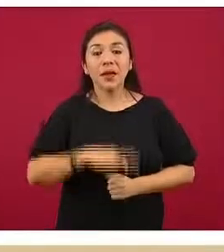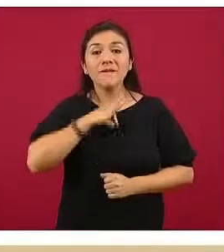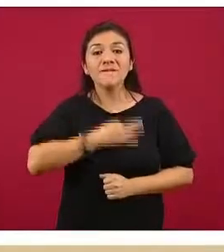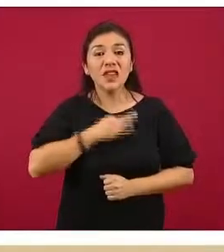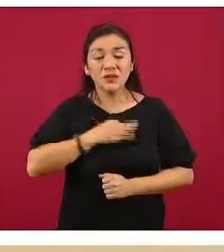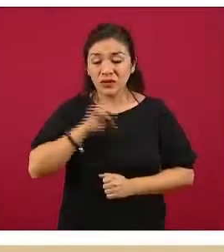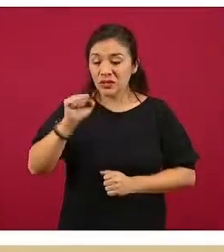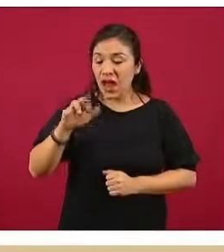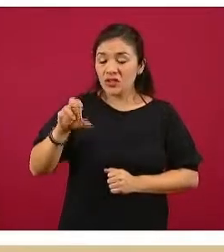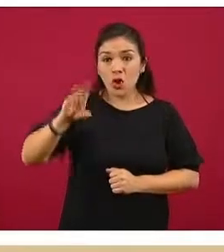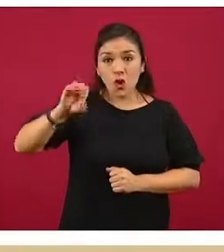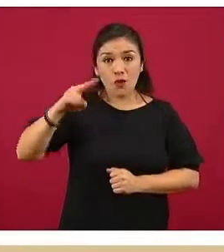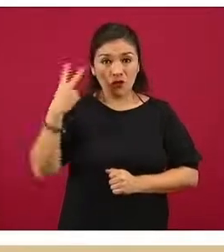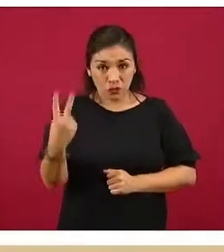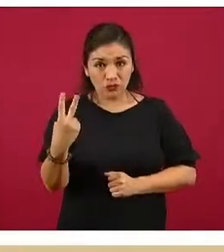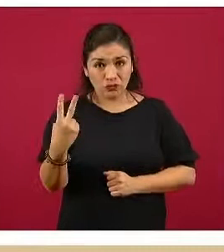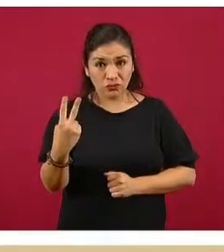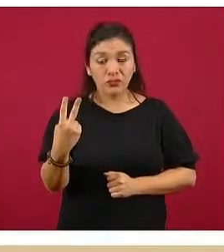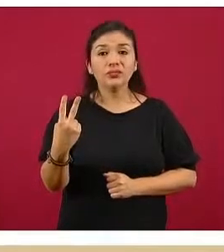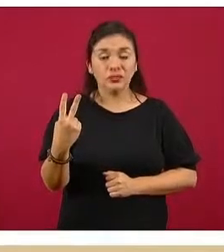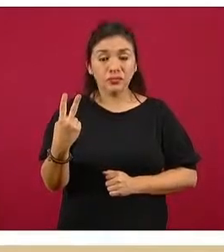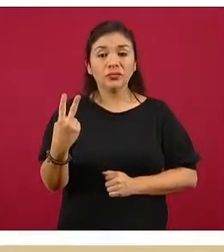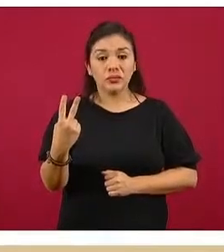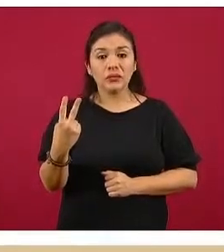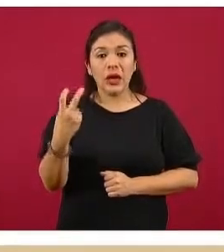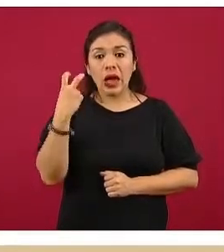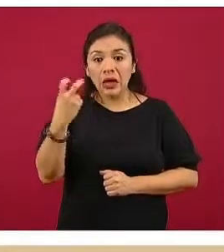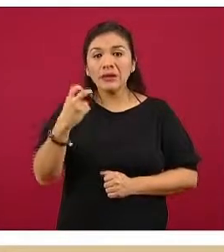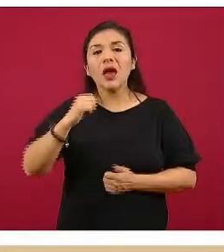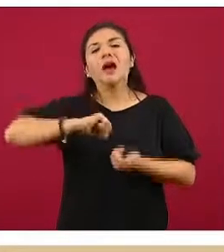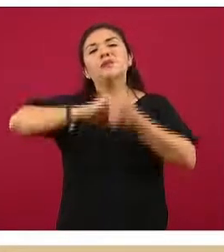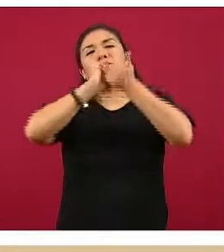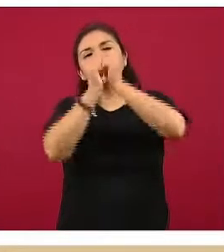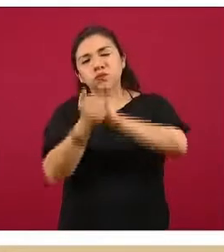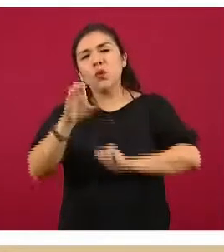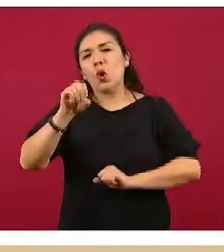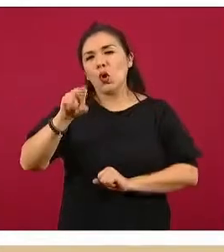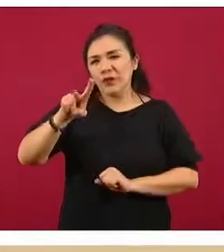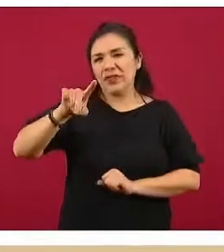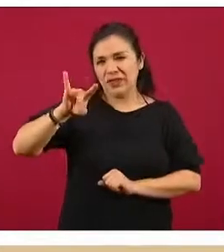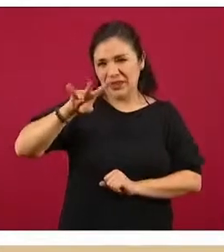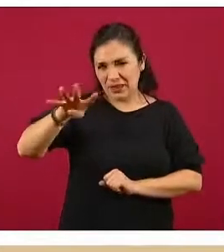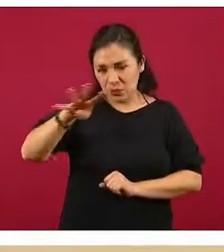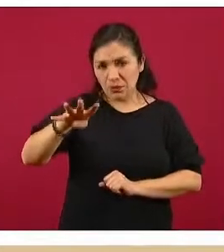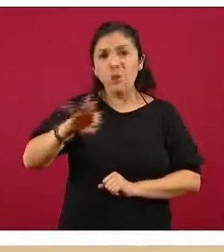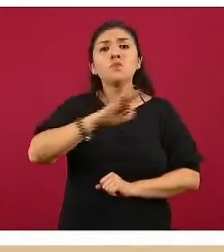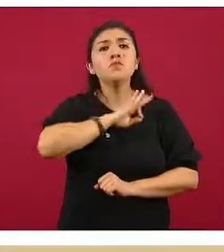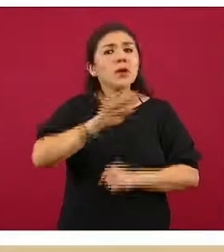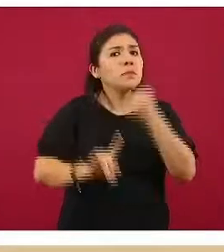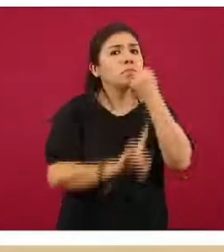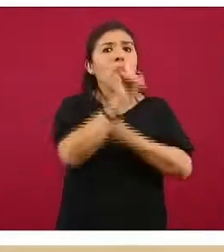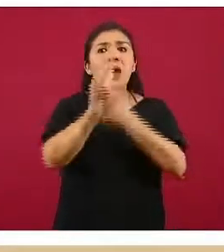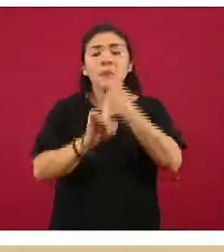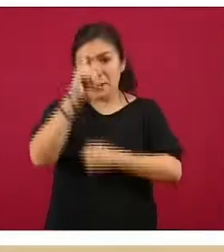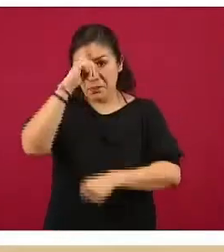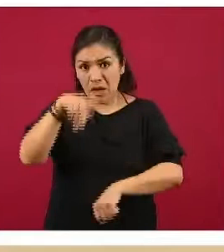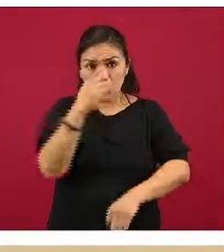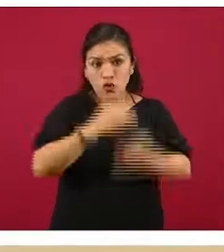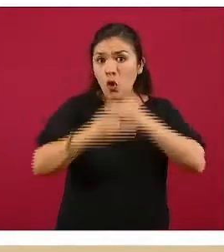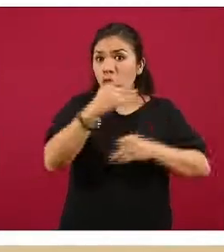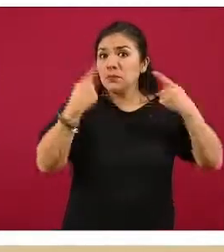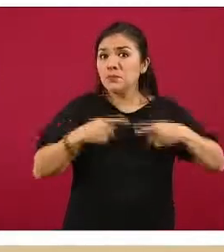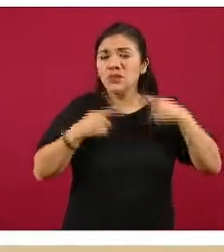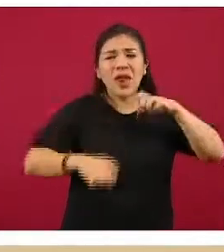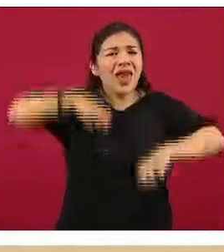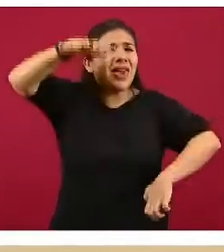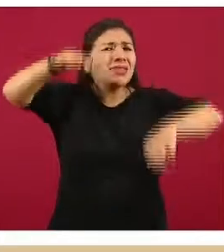de SARS-CoV-2, el que causa COVID-19, ¿no?, puede afectar a todas las personas de todas